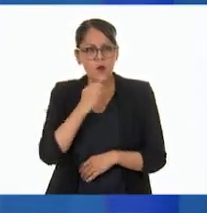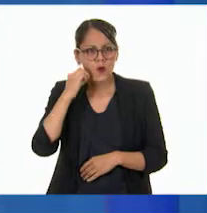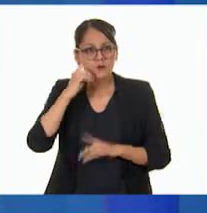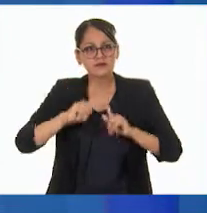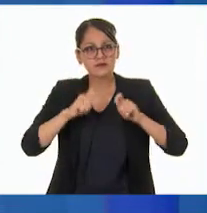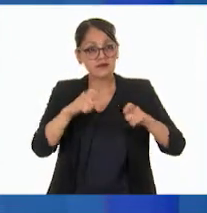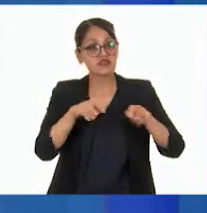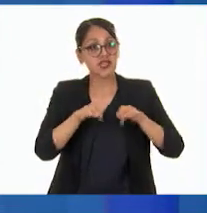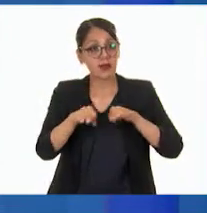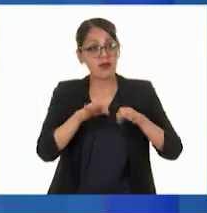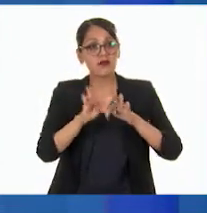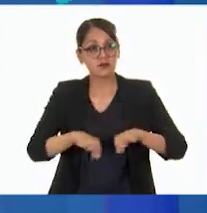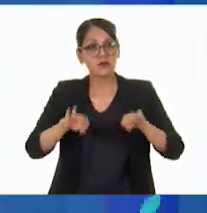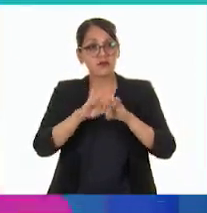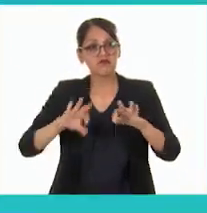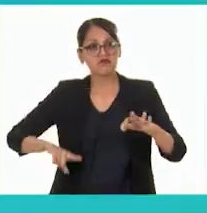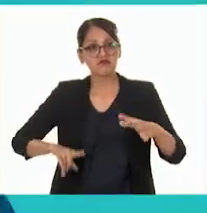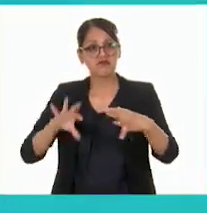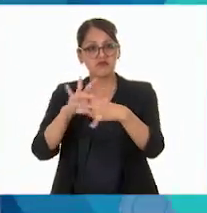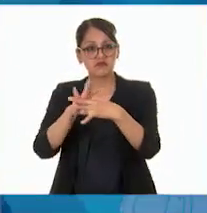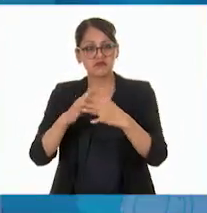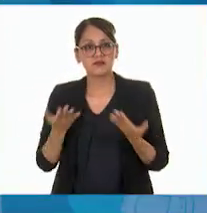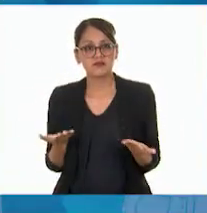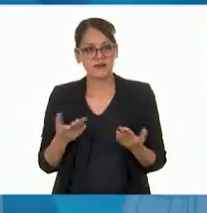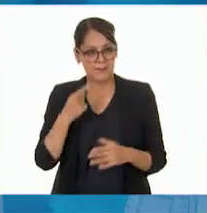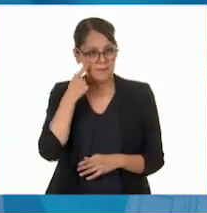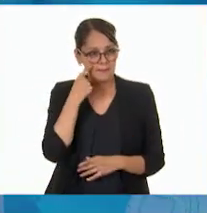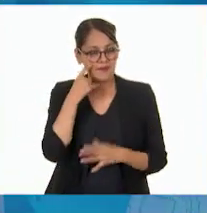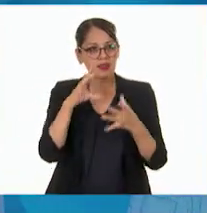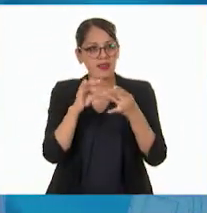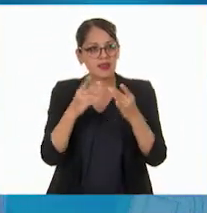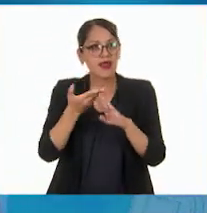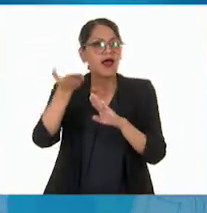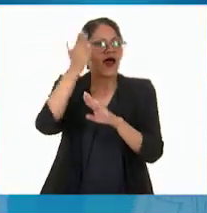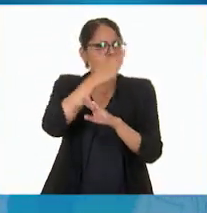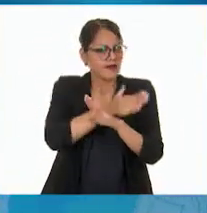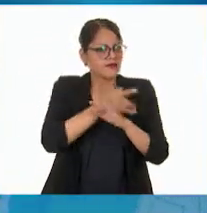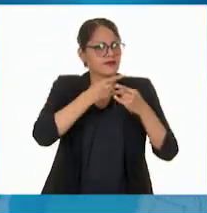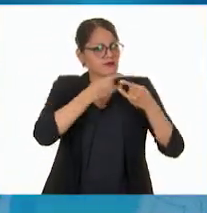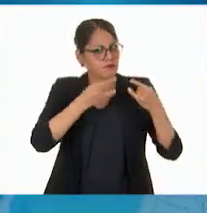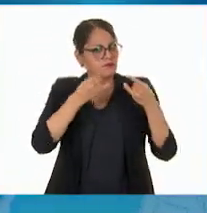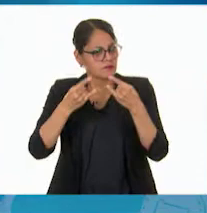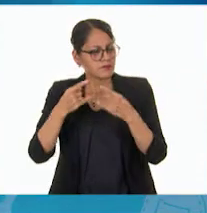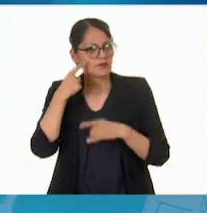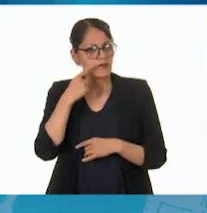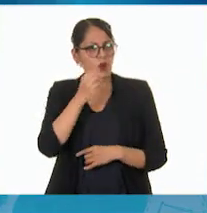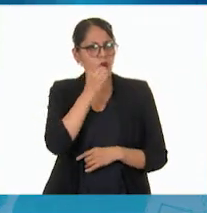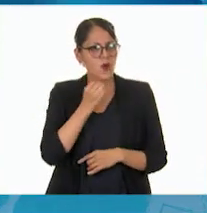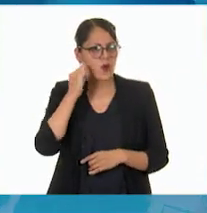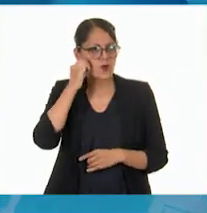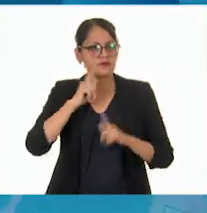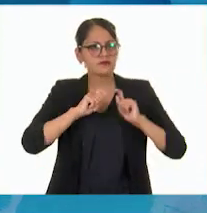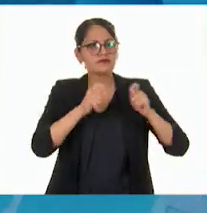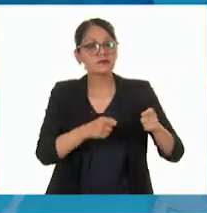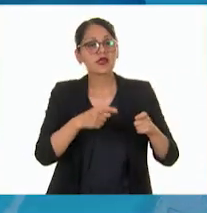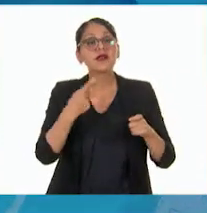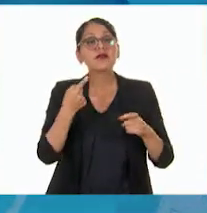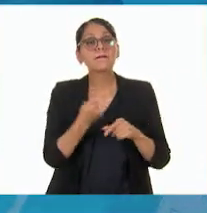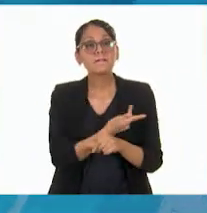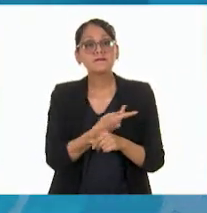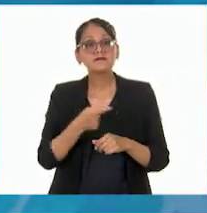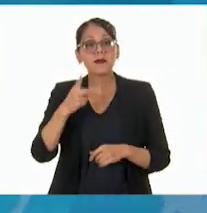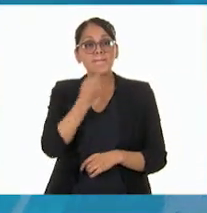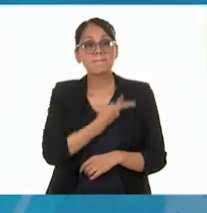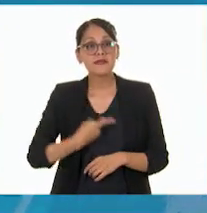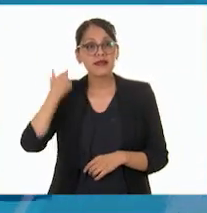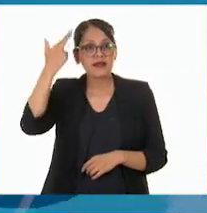funcionarios muy importantes del gobierno. De hecho, en algunas ocasiones, los obispos llegaron a pelear con los